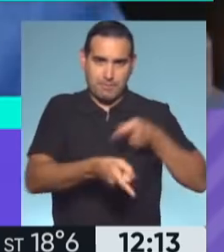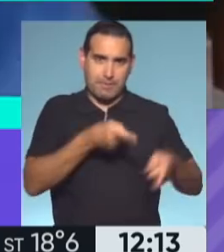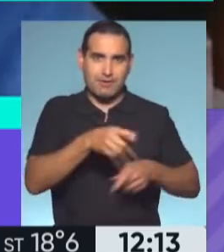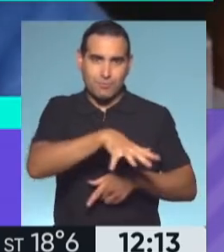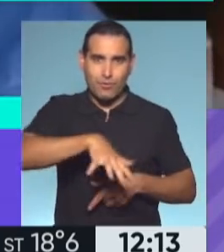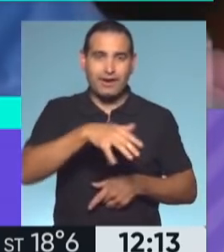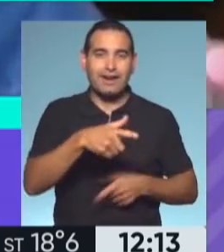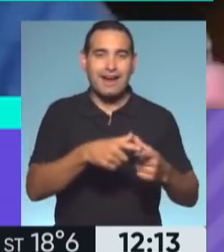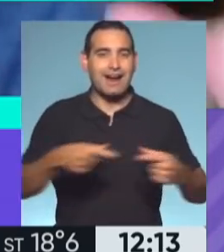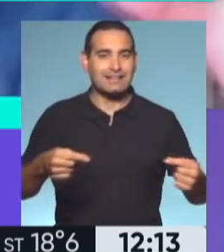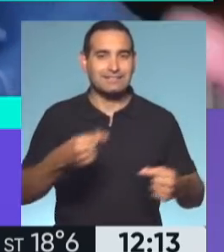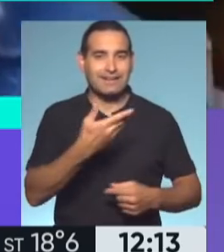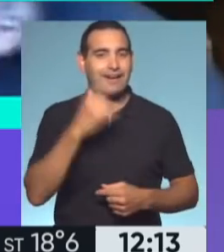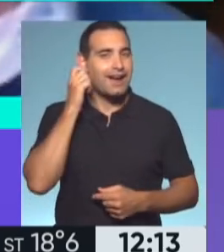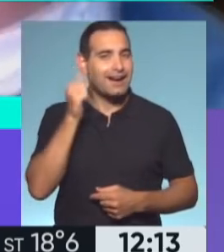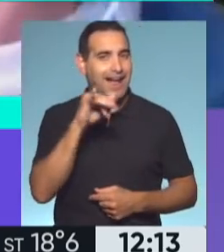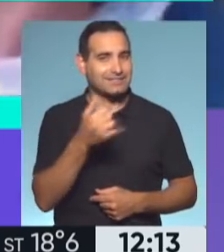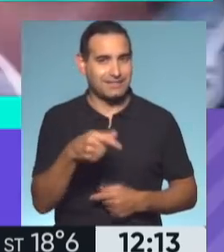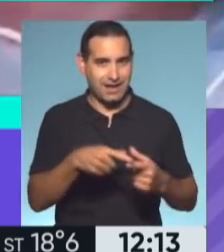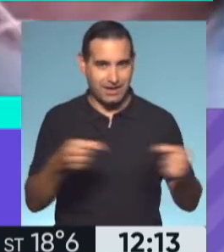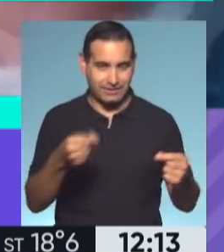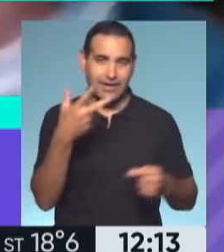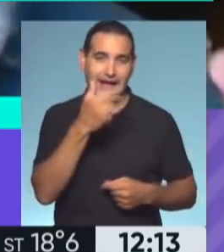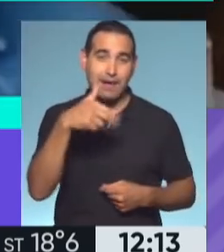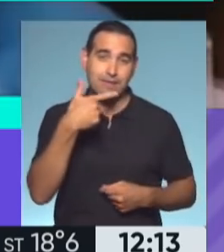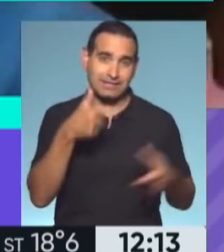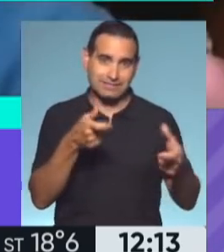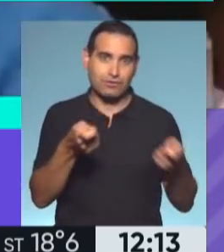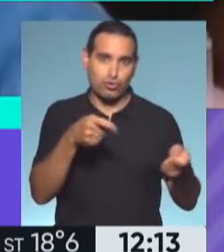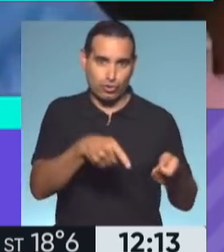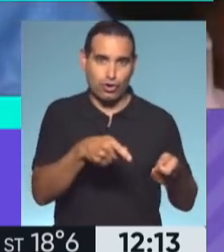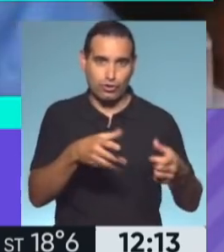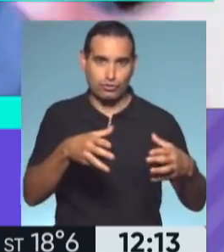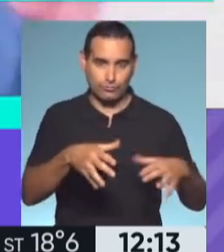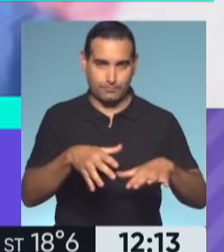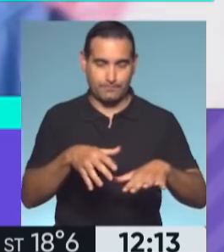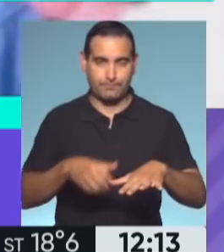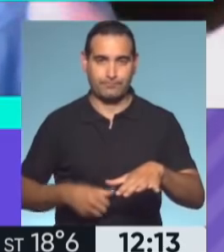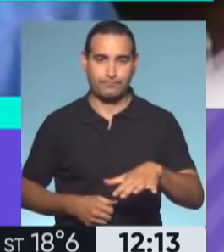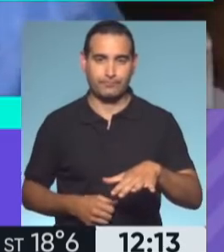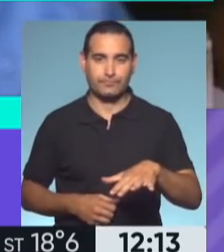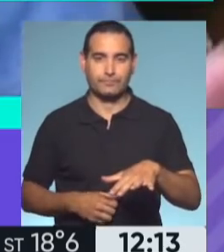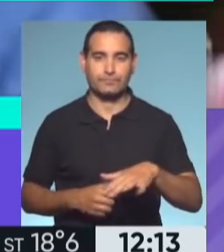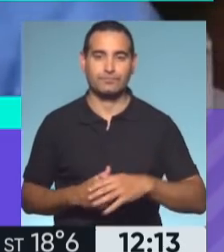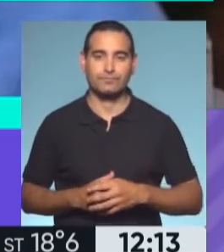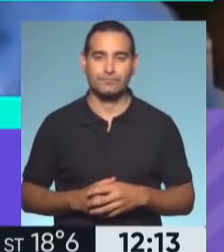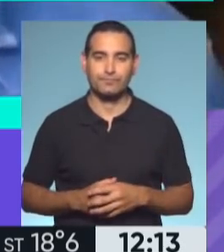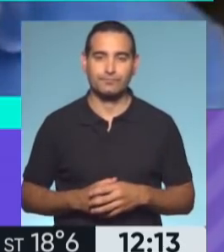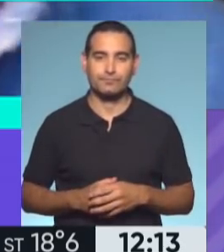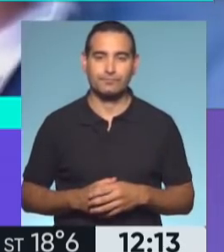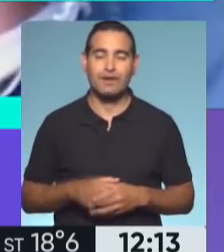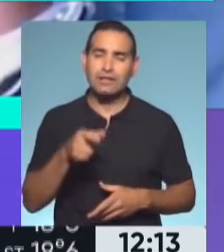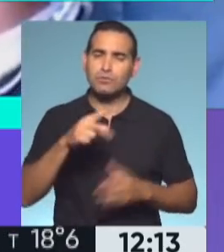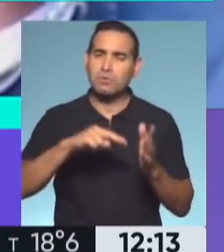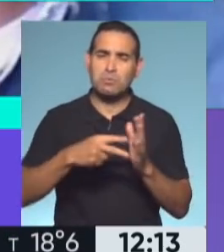sector de Gaza, controlada por esta organización que les dije, religiosa, política, fundamentalista, llamada Hamas. Sí, para mí es un